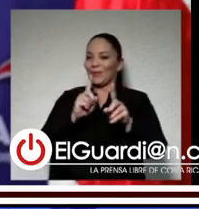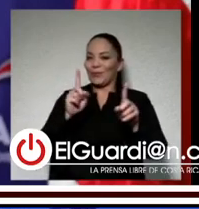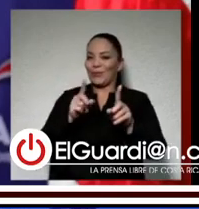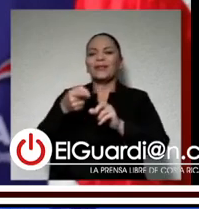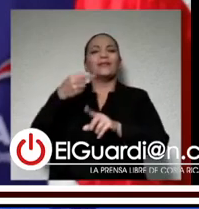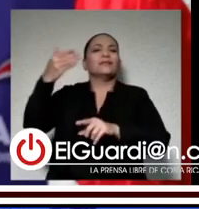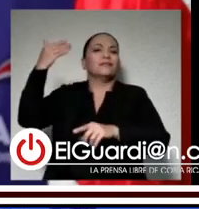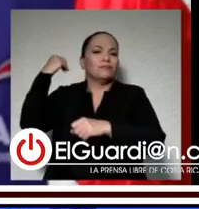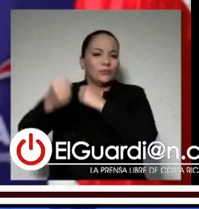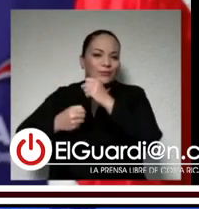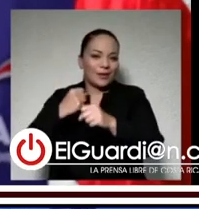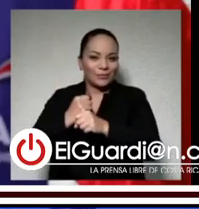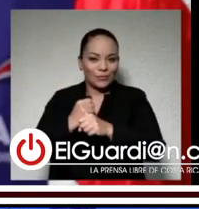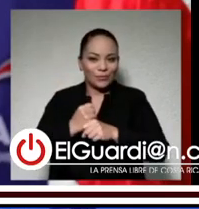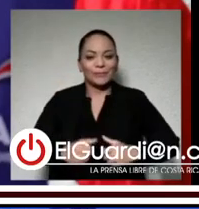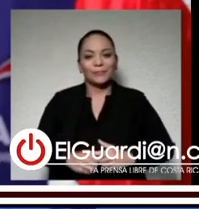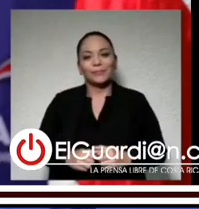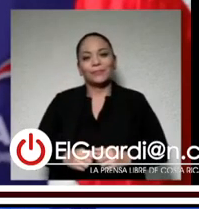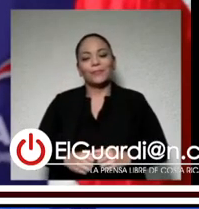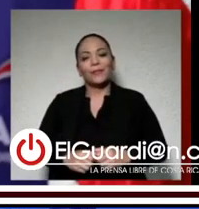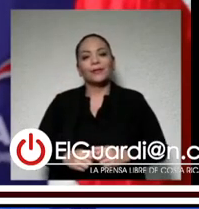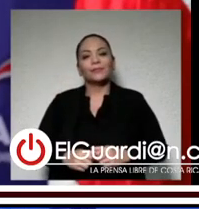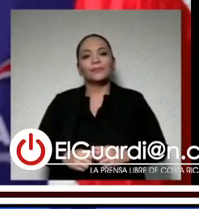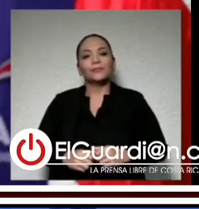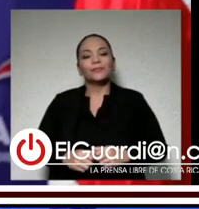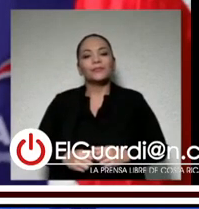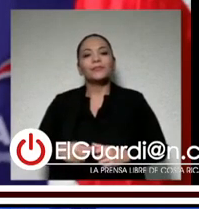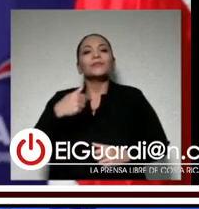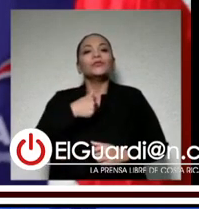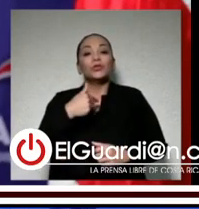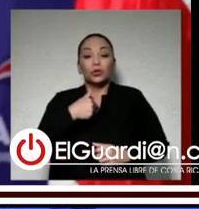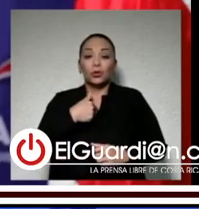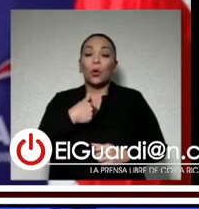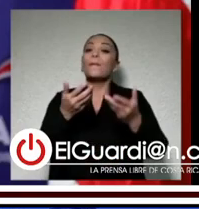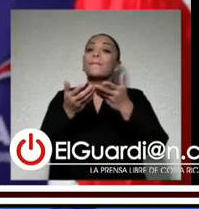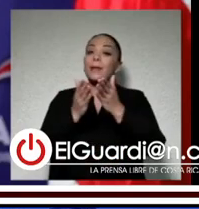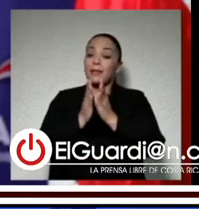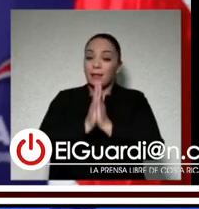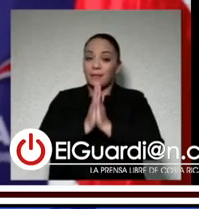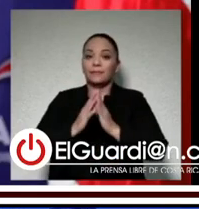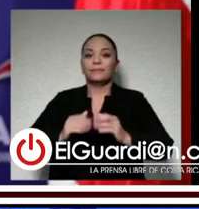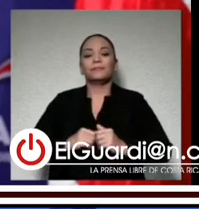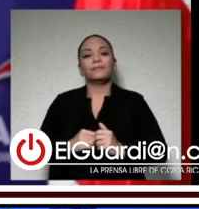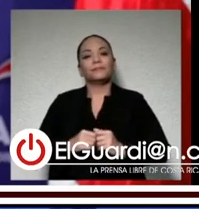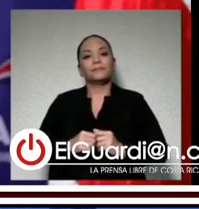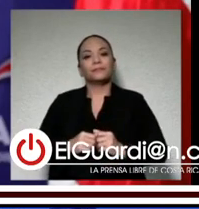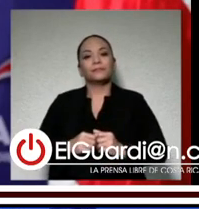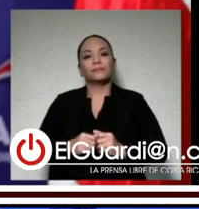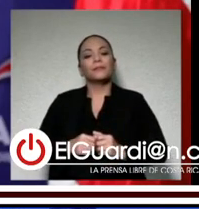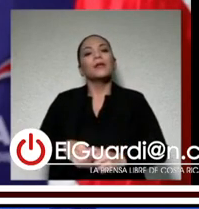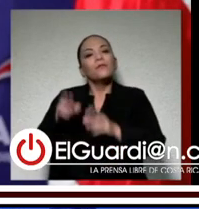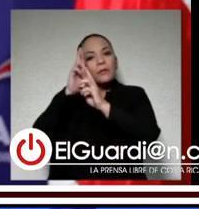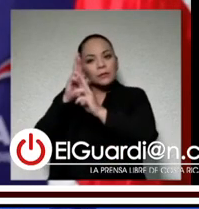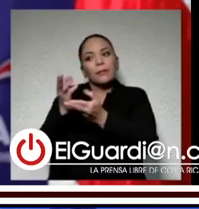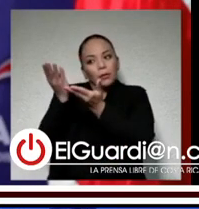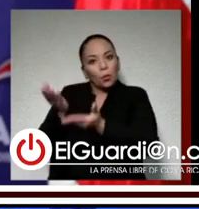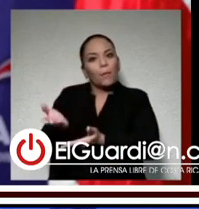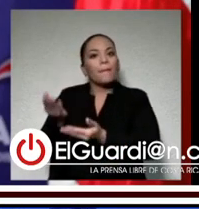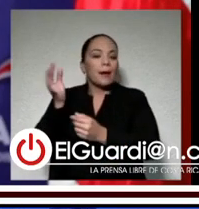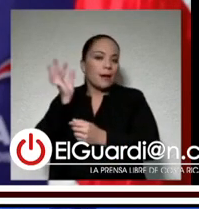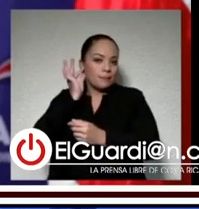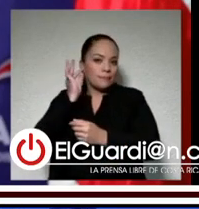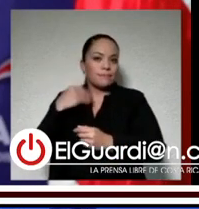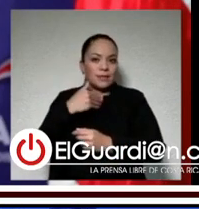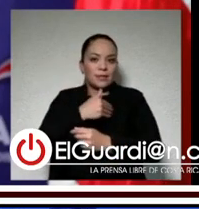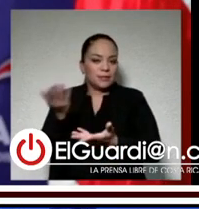anteriormente. Y yo pedí respeto a la doctora Chacón, a la ministra,